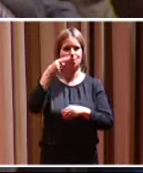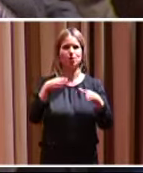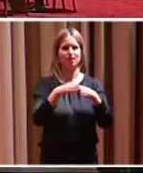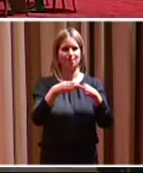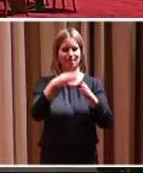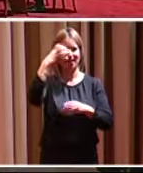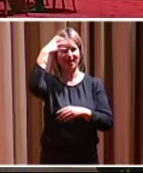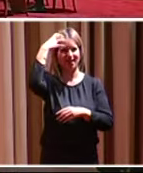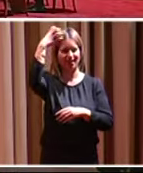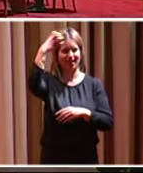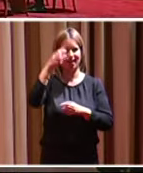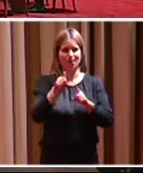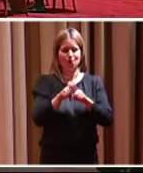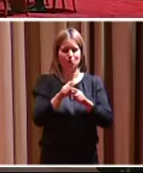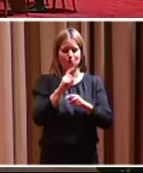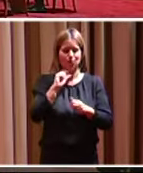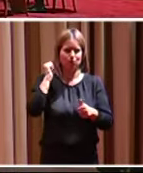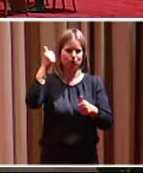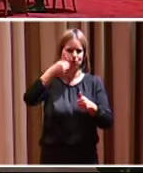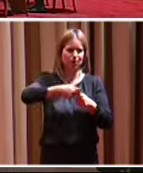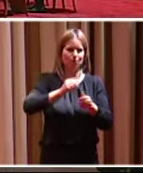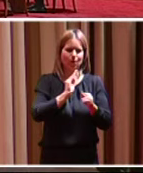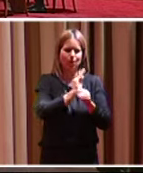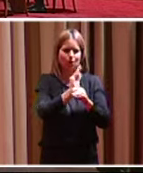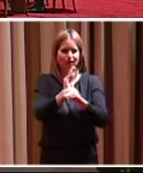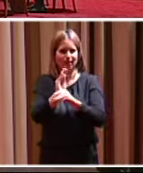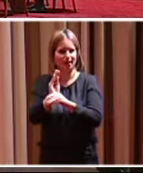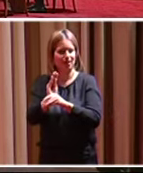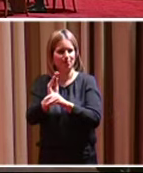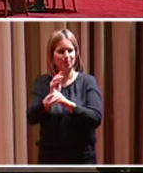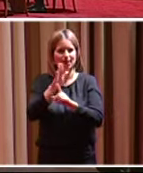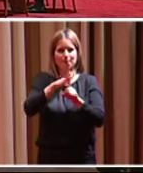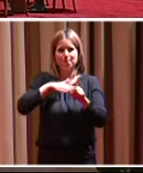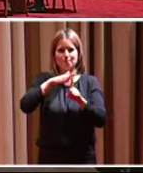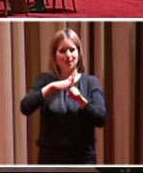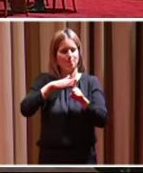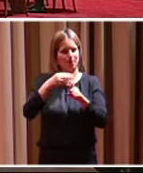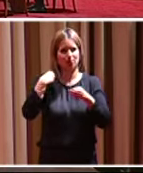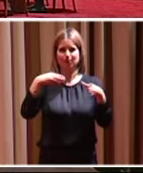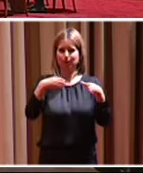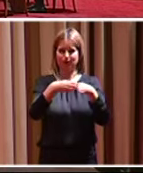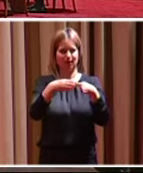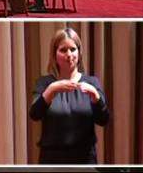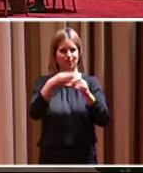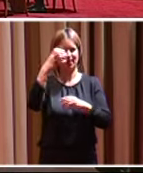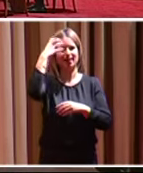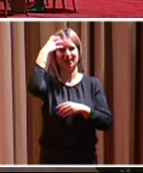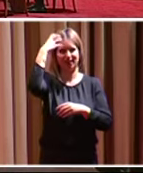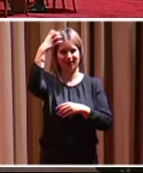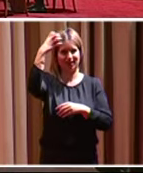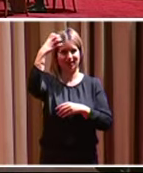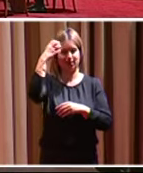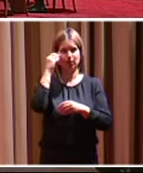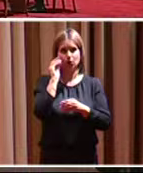¿cómo la has cuidado? ¿Cómo has mimado esa capilla real, la